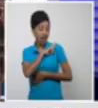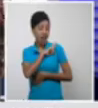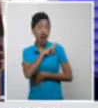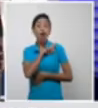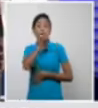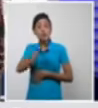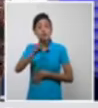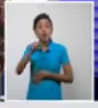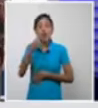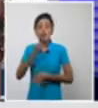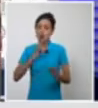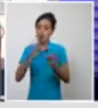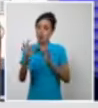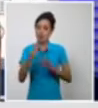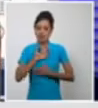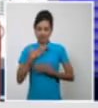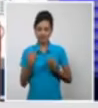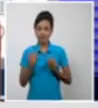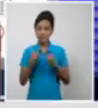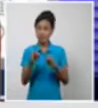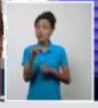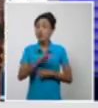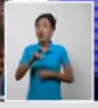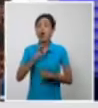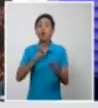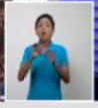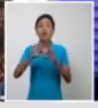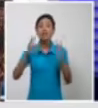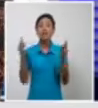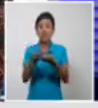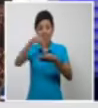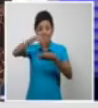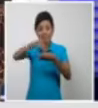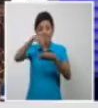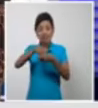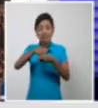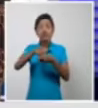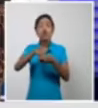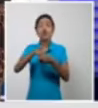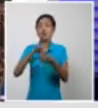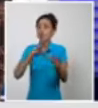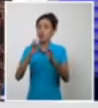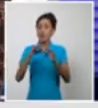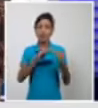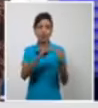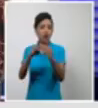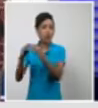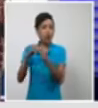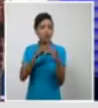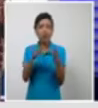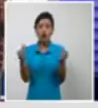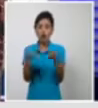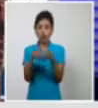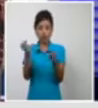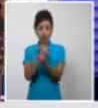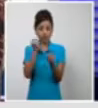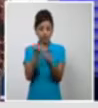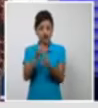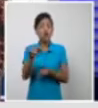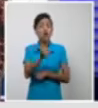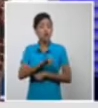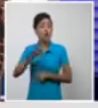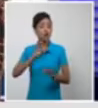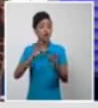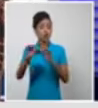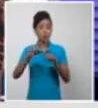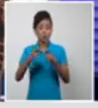y cuidados en el interior de la familia, pero también en la comunidad, en los colectivos laborales. Y esto es importante porque el cuidado